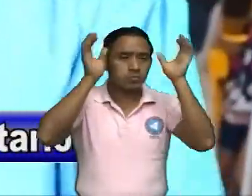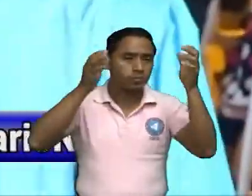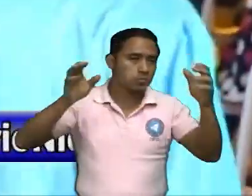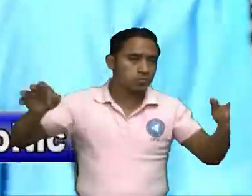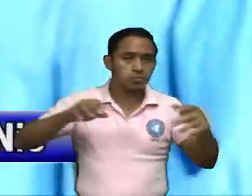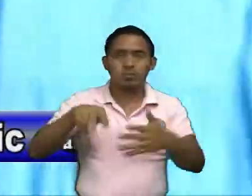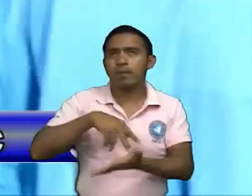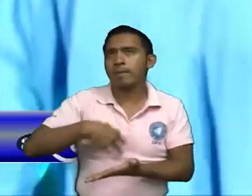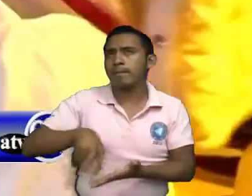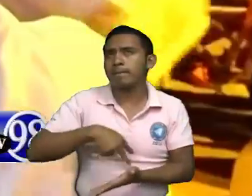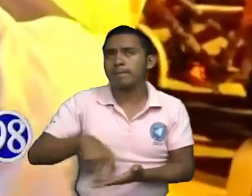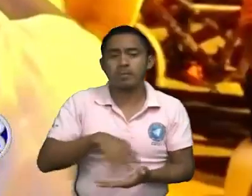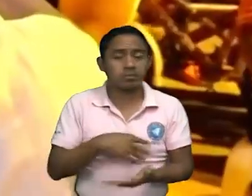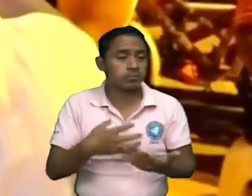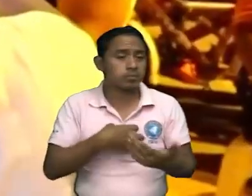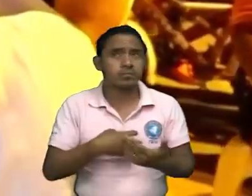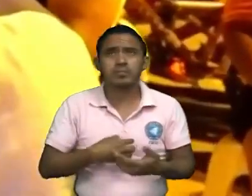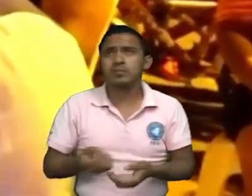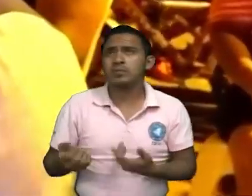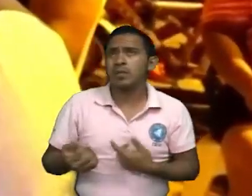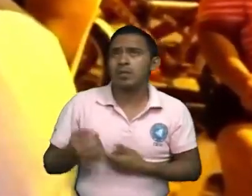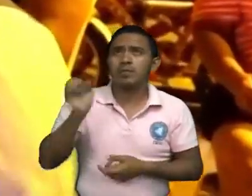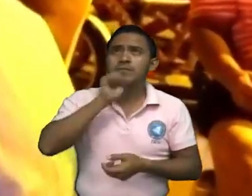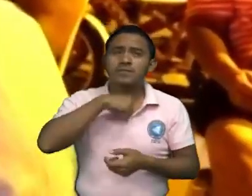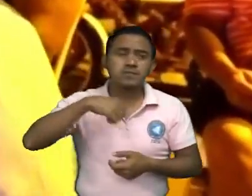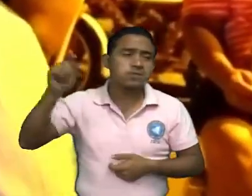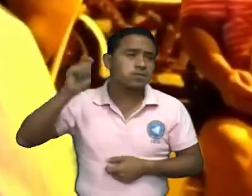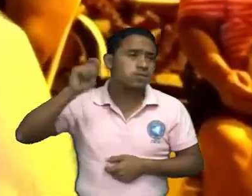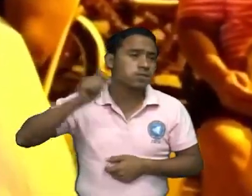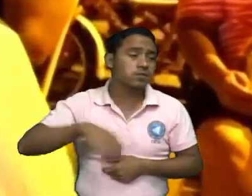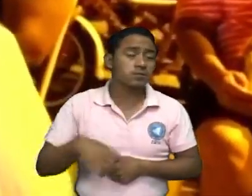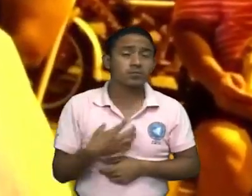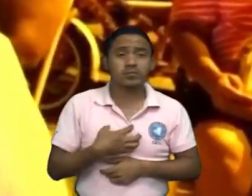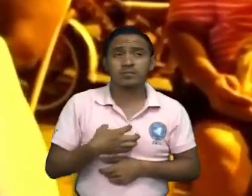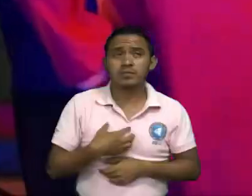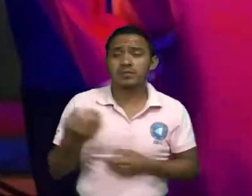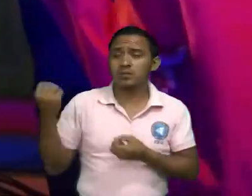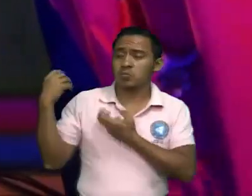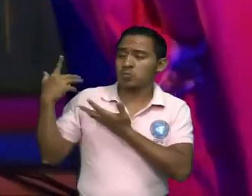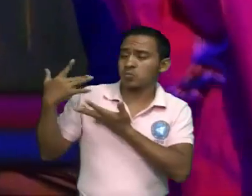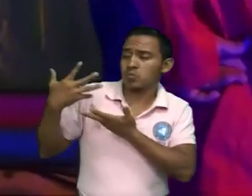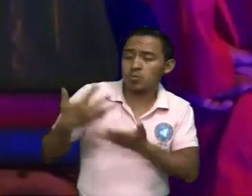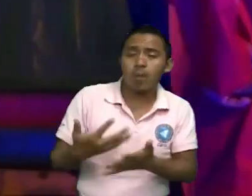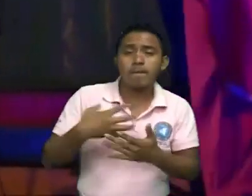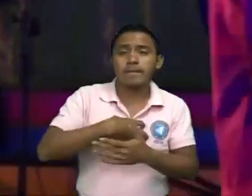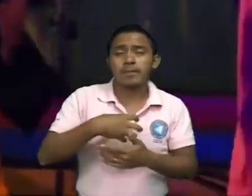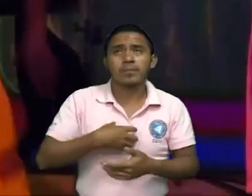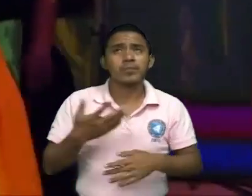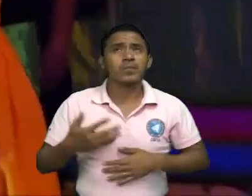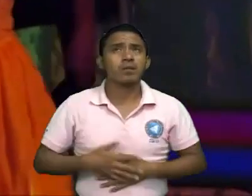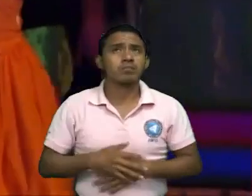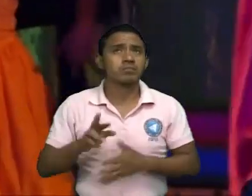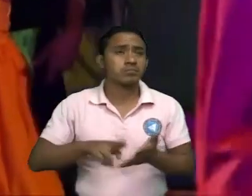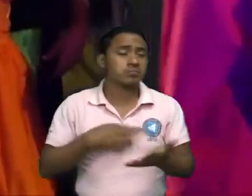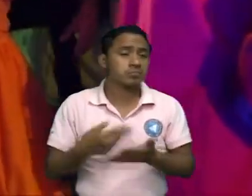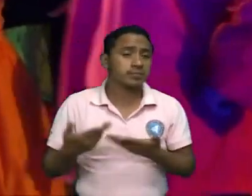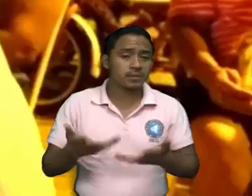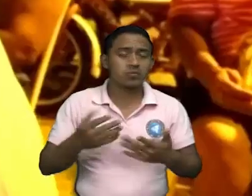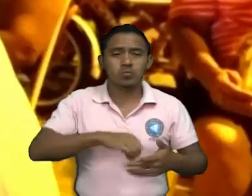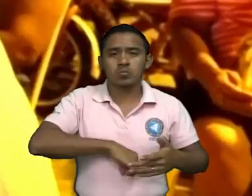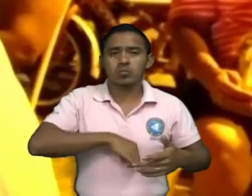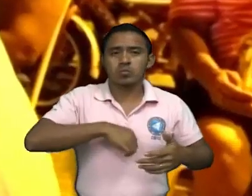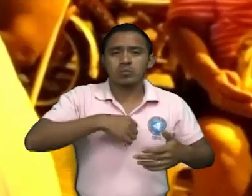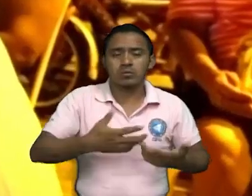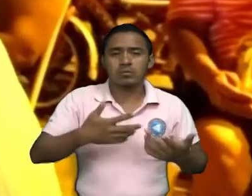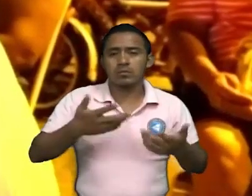nuestro baile y de nuestras raíces ancestrales todo lo que hemos heredado de nuestros antepasados. Es un orgullo poder decir